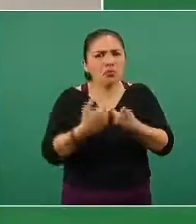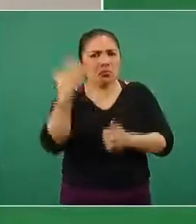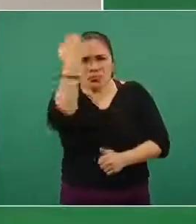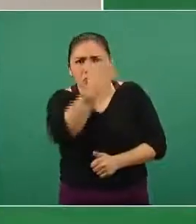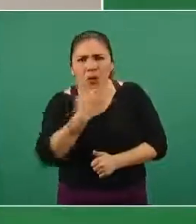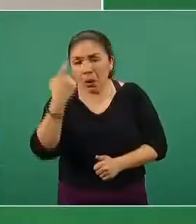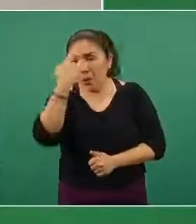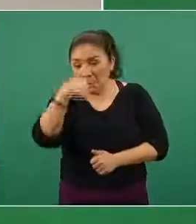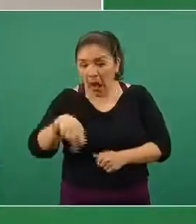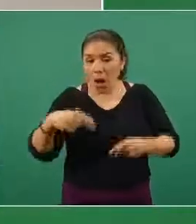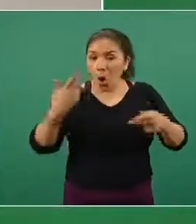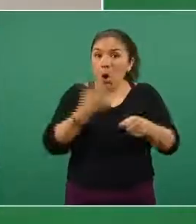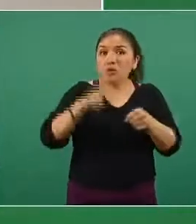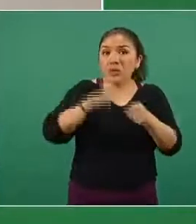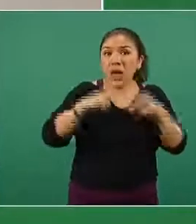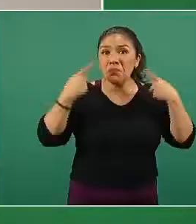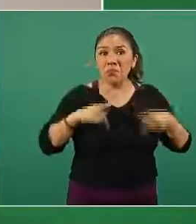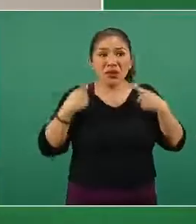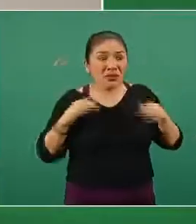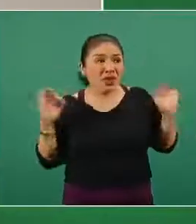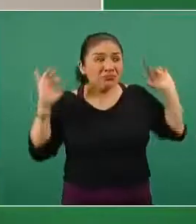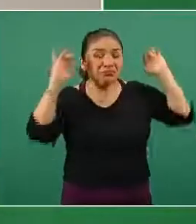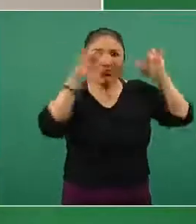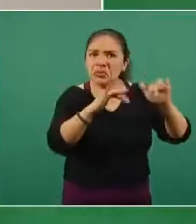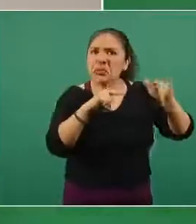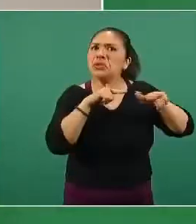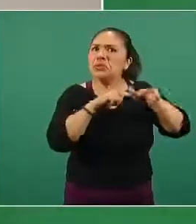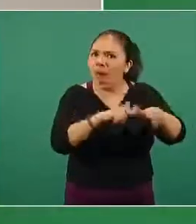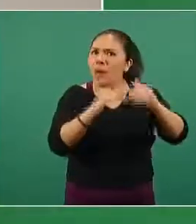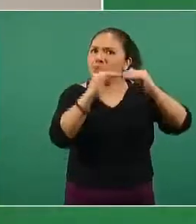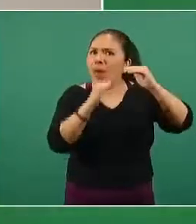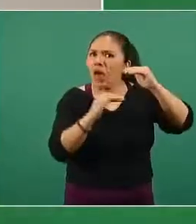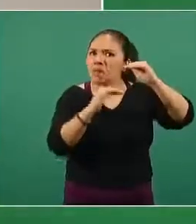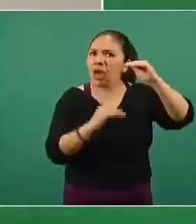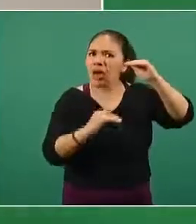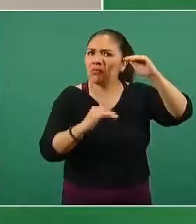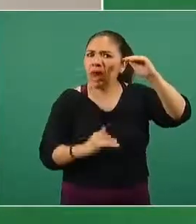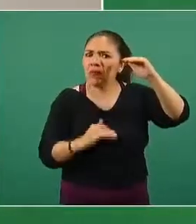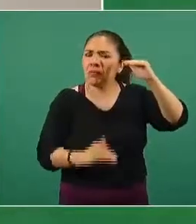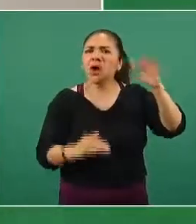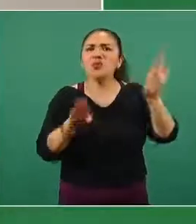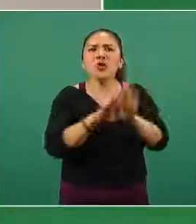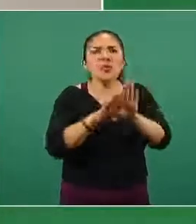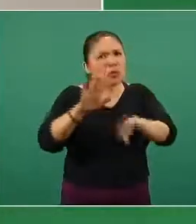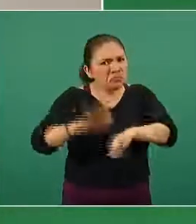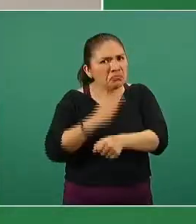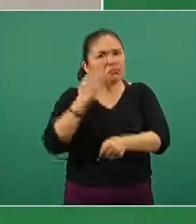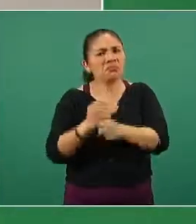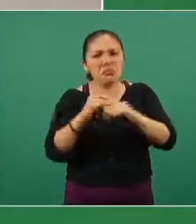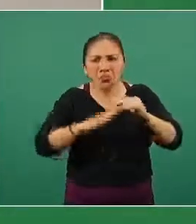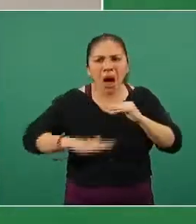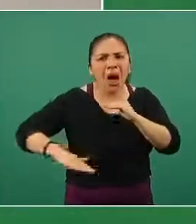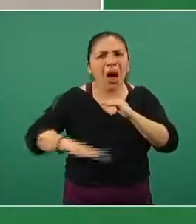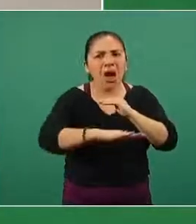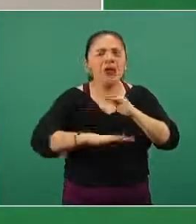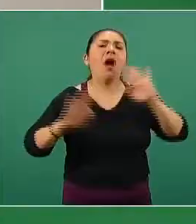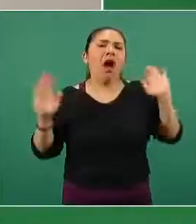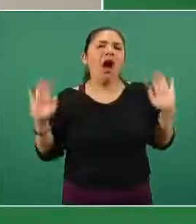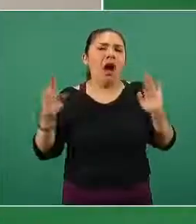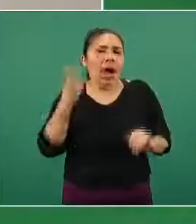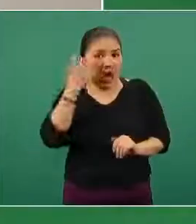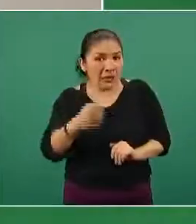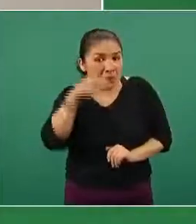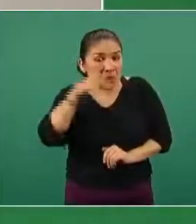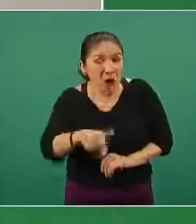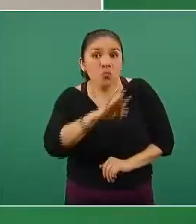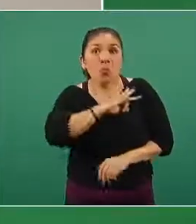la demanda hospitalaria continúe disminuyendo o continúe en un porcentaje muy basal que pues no